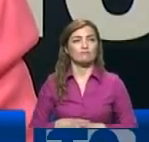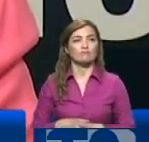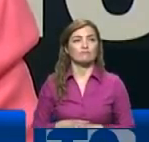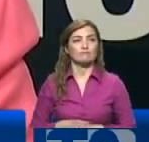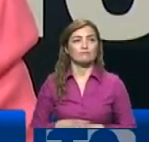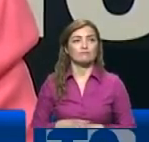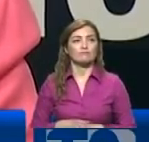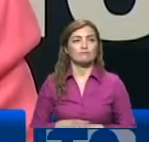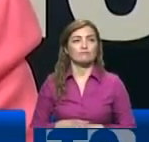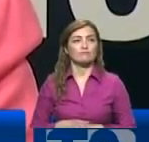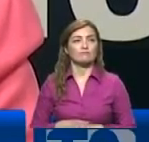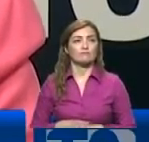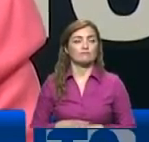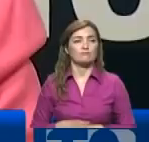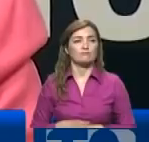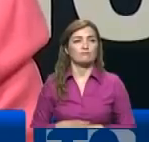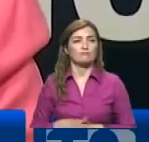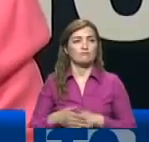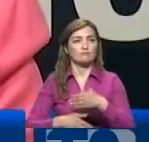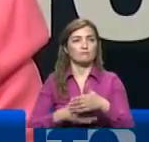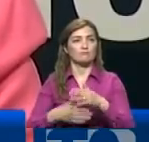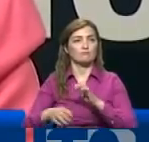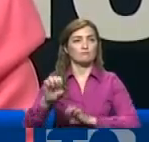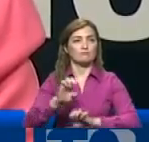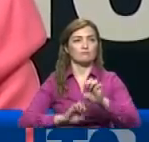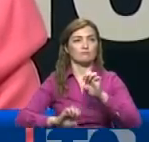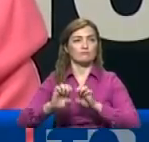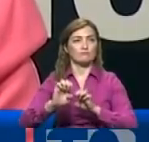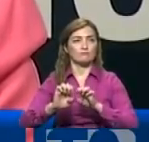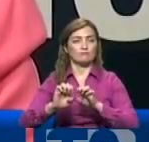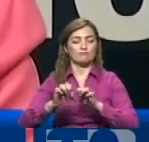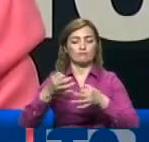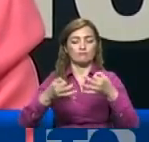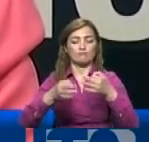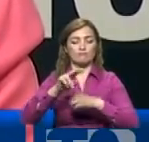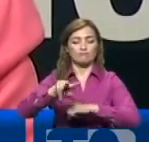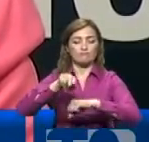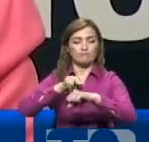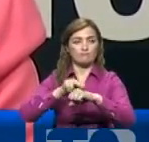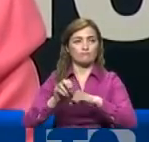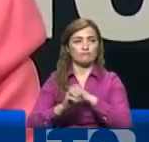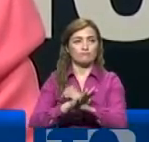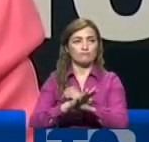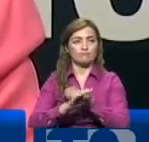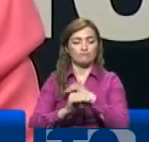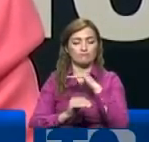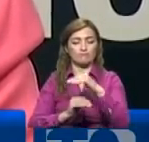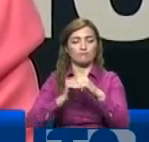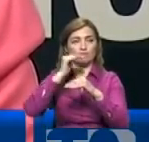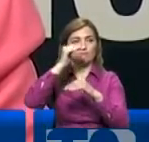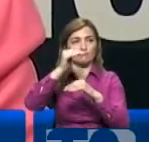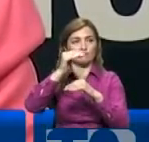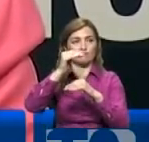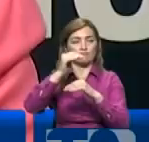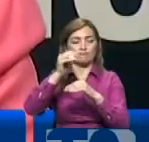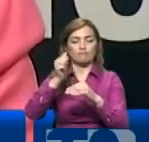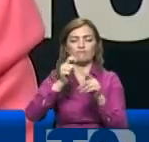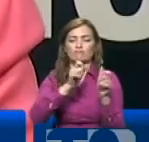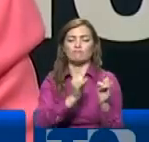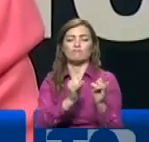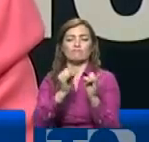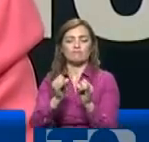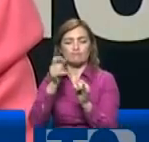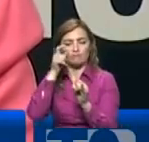Simultáneamente tenemos que hacer los procesos de evaluación de Corte Nacional, promoción y categorización de agentes fiscales